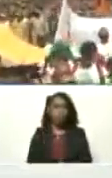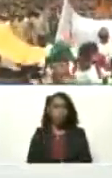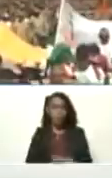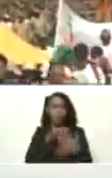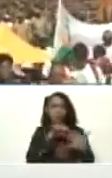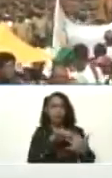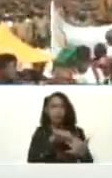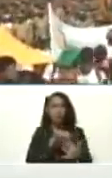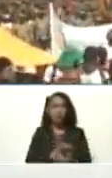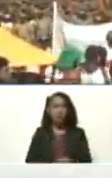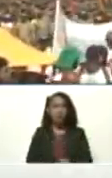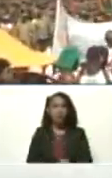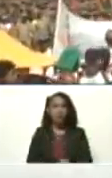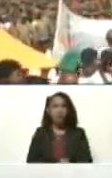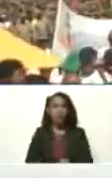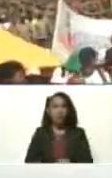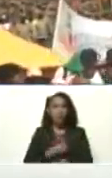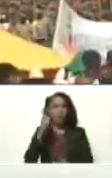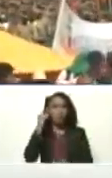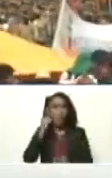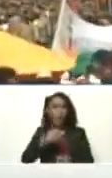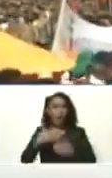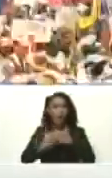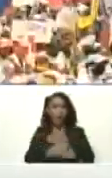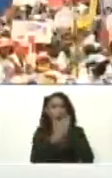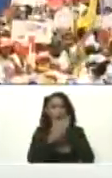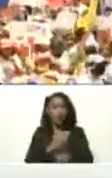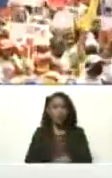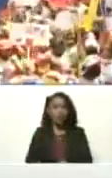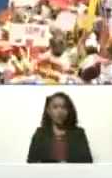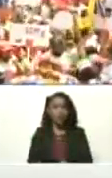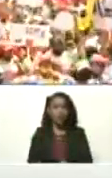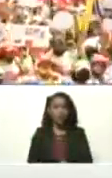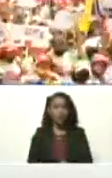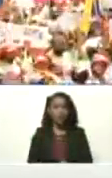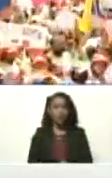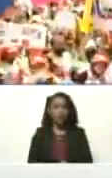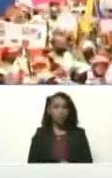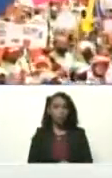Batallón Juana la avanzadora.